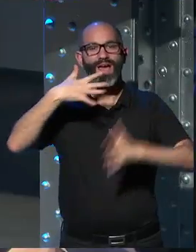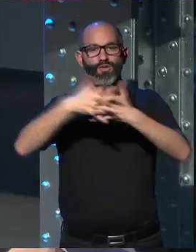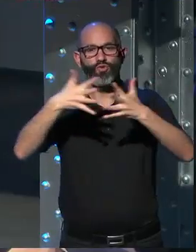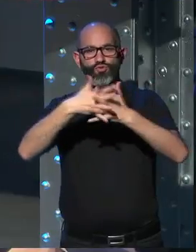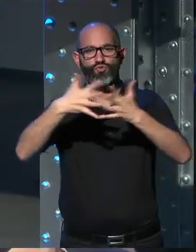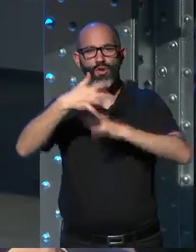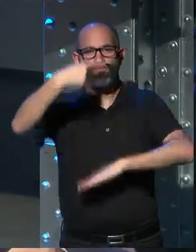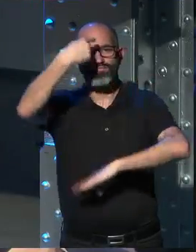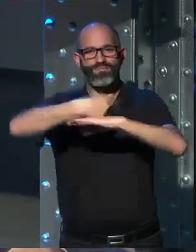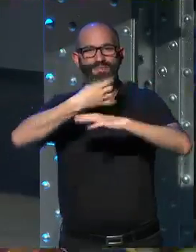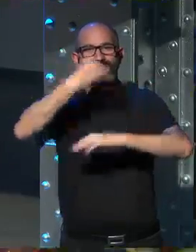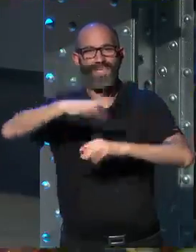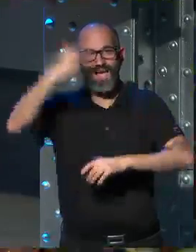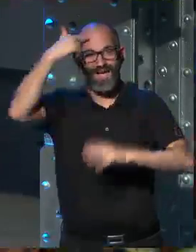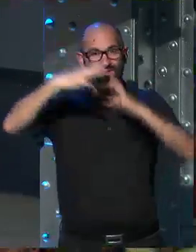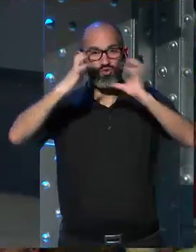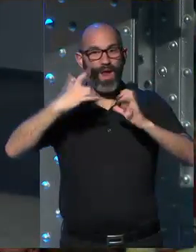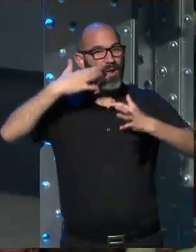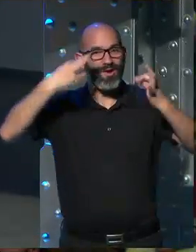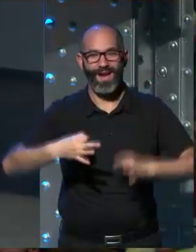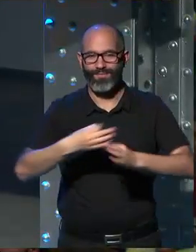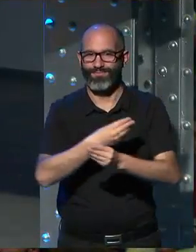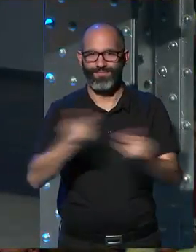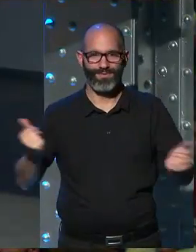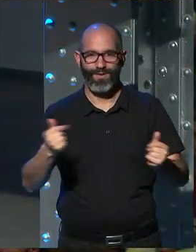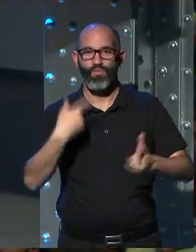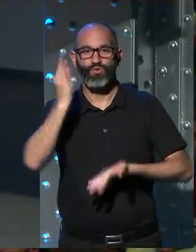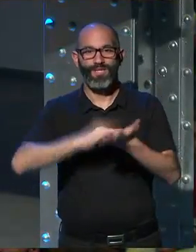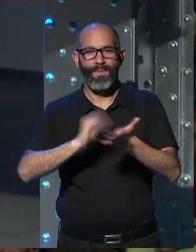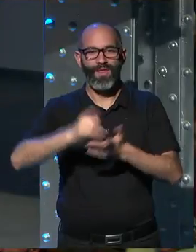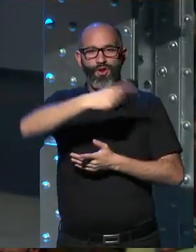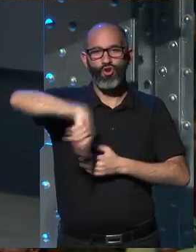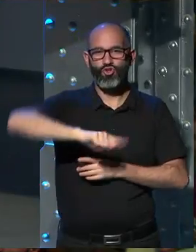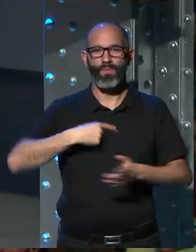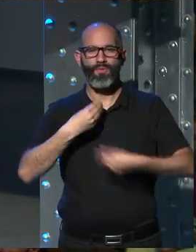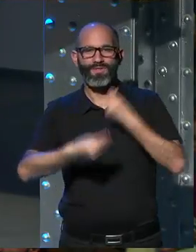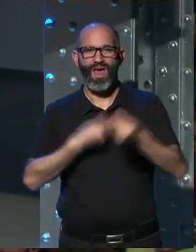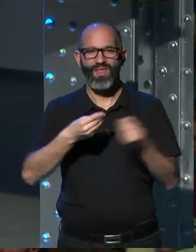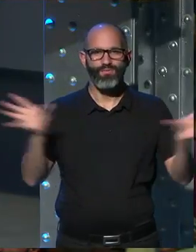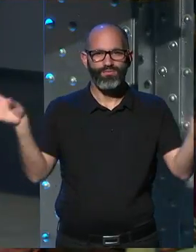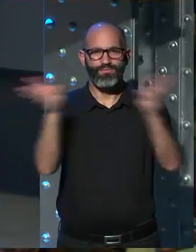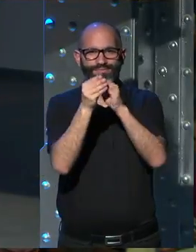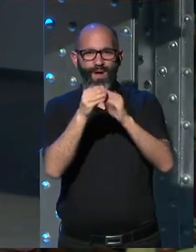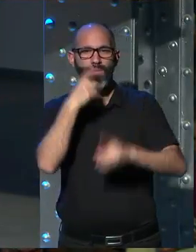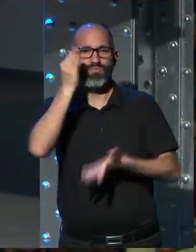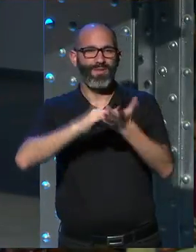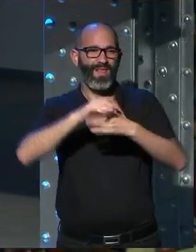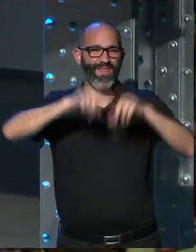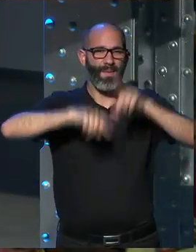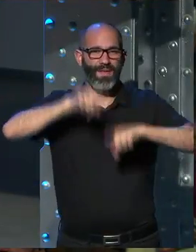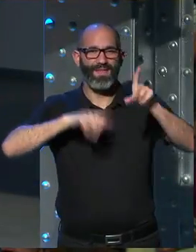cerebro que no se ajusta a la realidad. Y muchas veces vamos a simplificar los eventos que ocurren a nuestro alrededor de